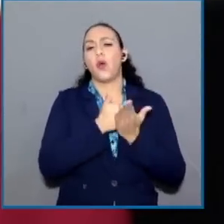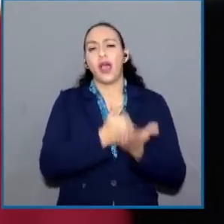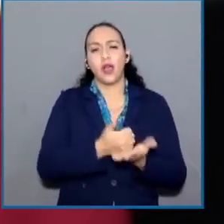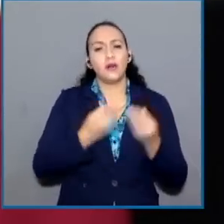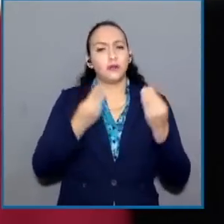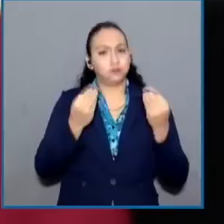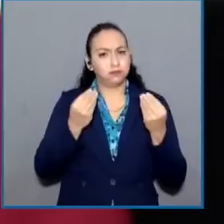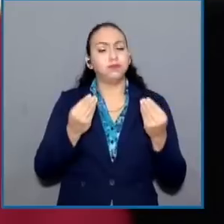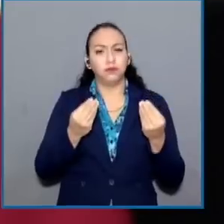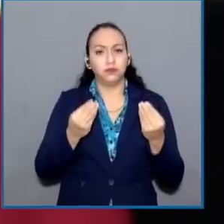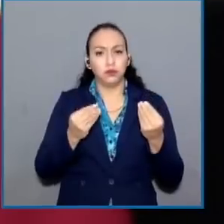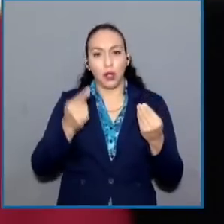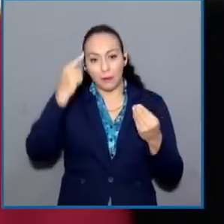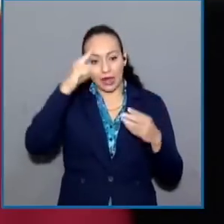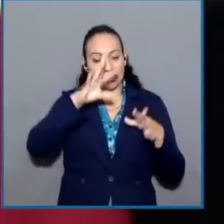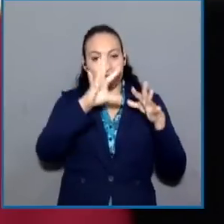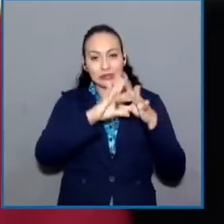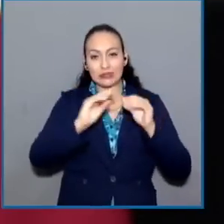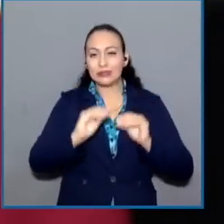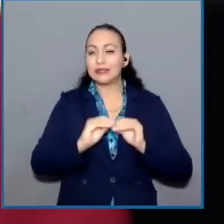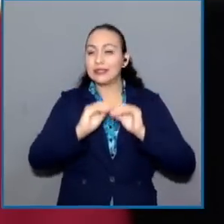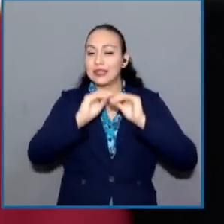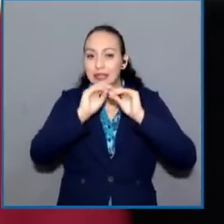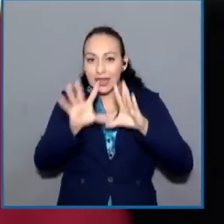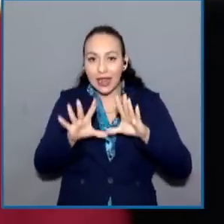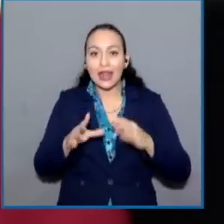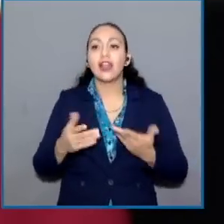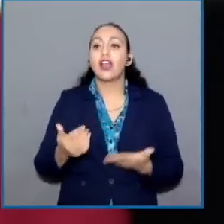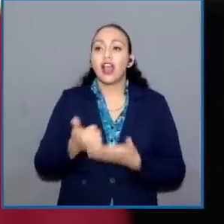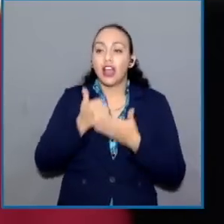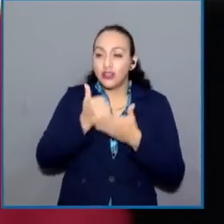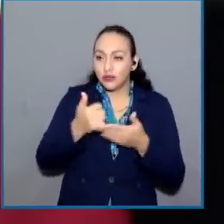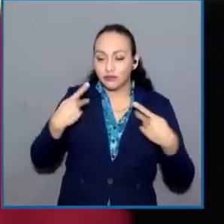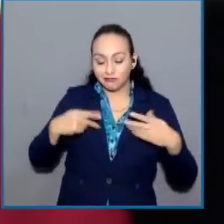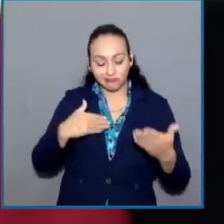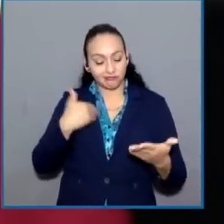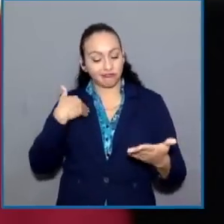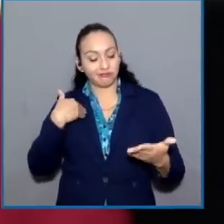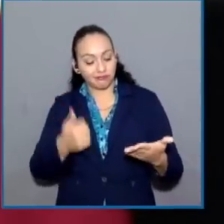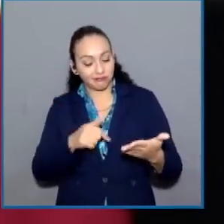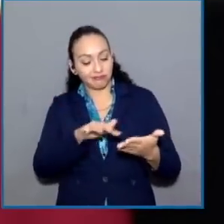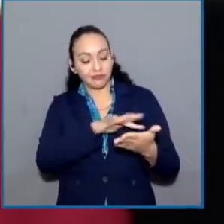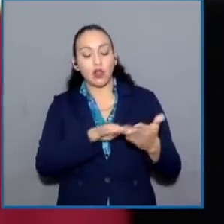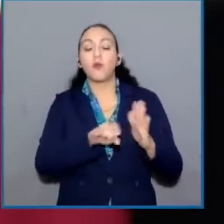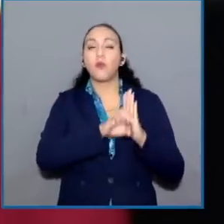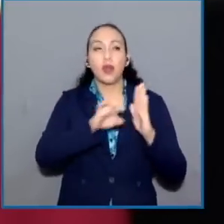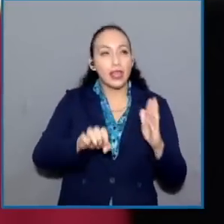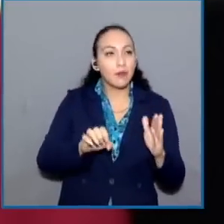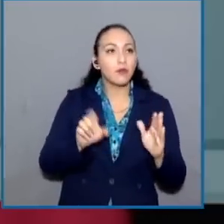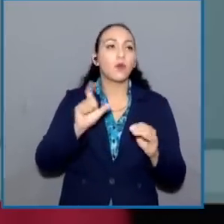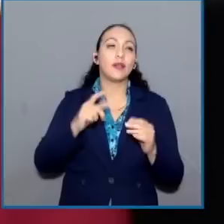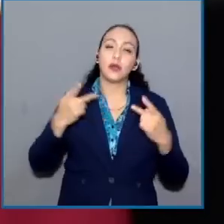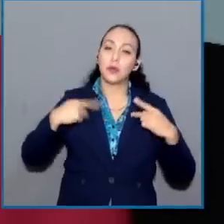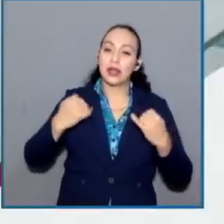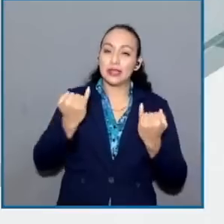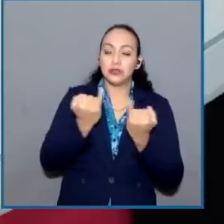que fomenta un compromiso serio para frenar y revertir desigualdades estructurales.